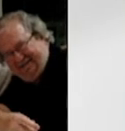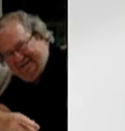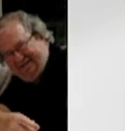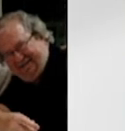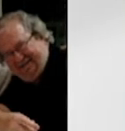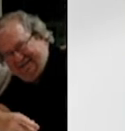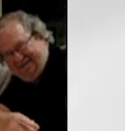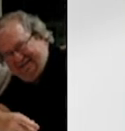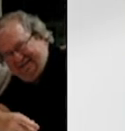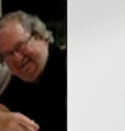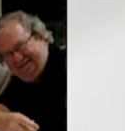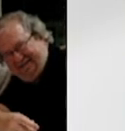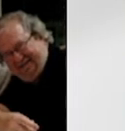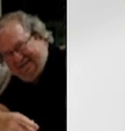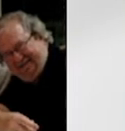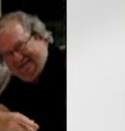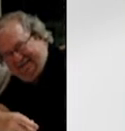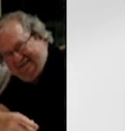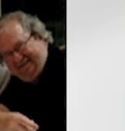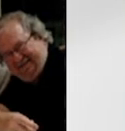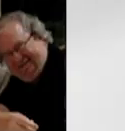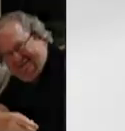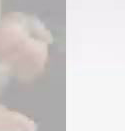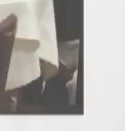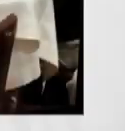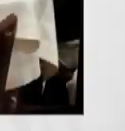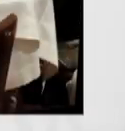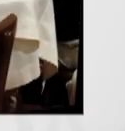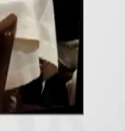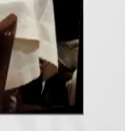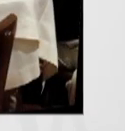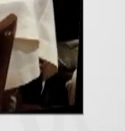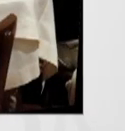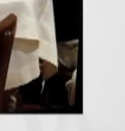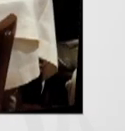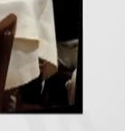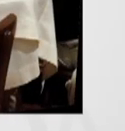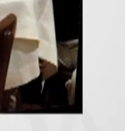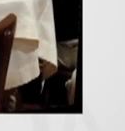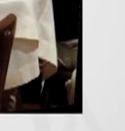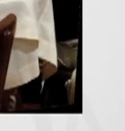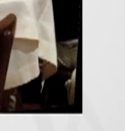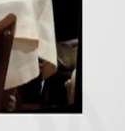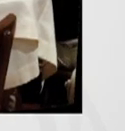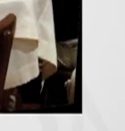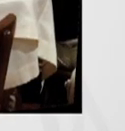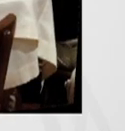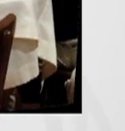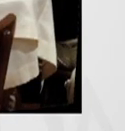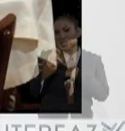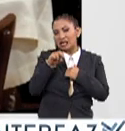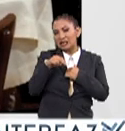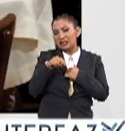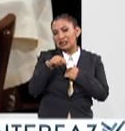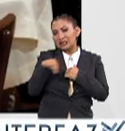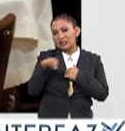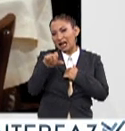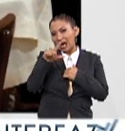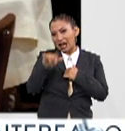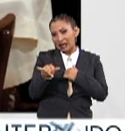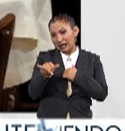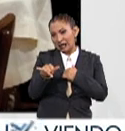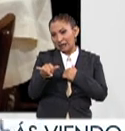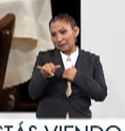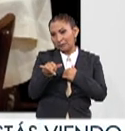más están ahí en la foto? El que está luego después de mí se llama Dario Viñali. Ajá. Un